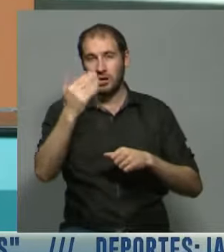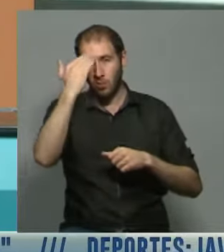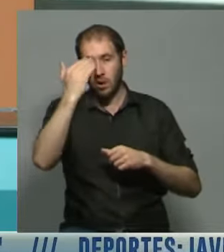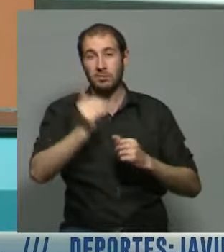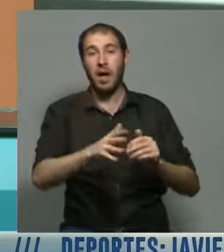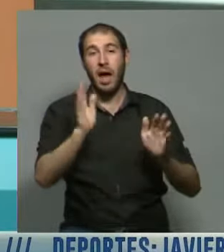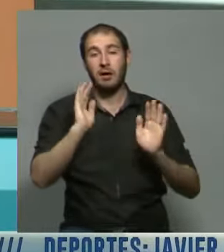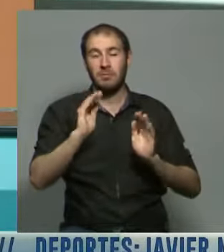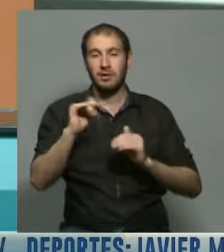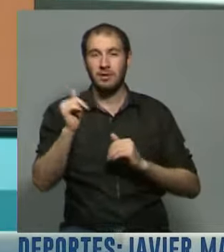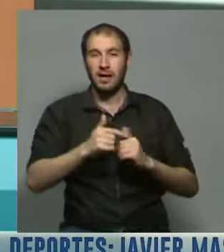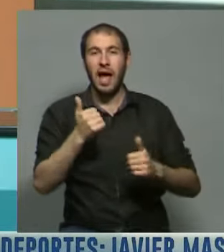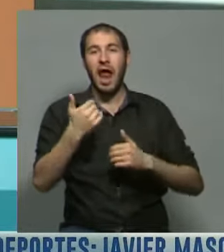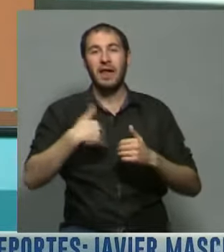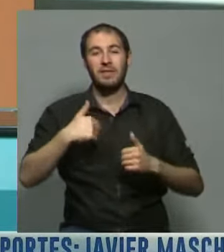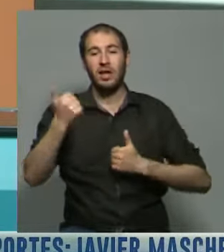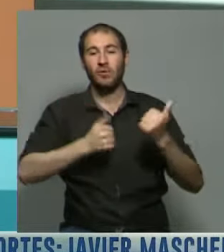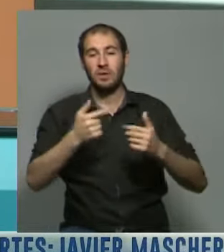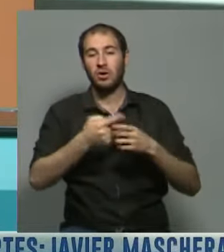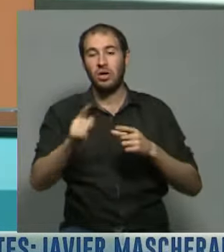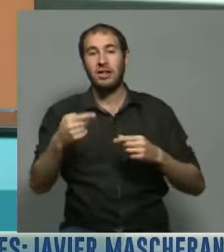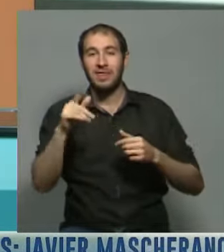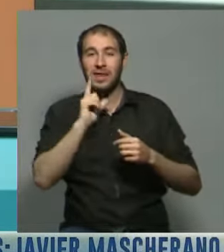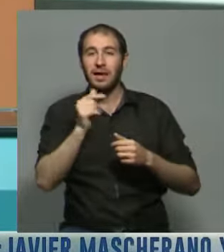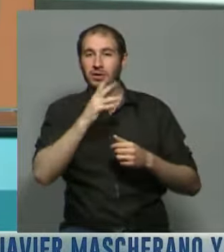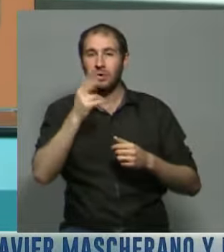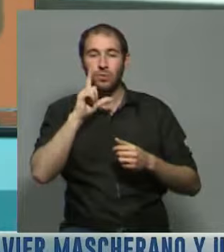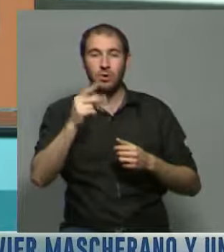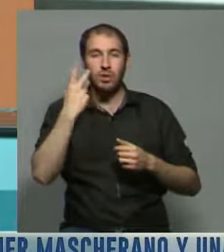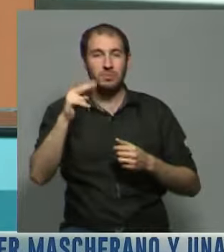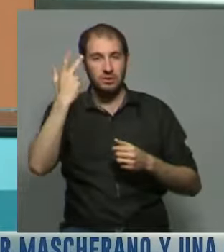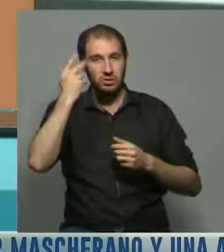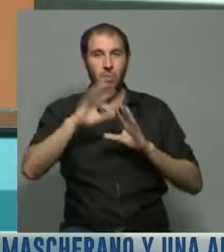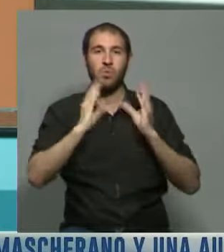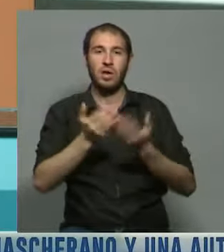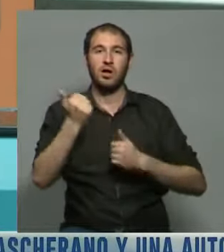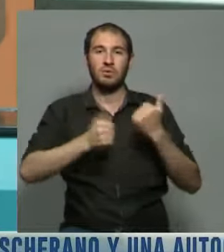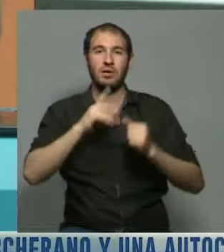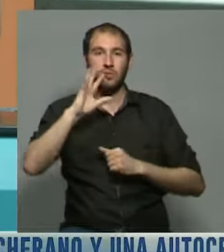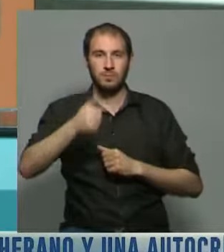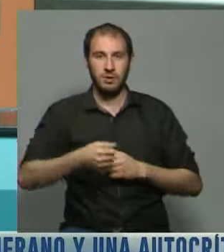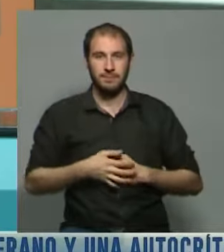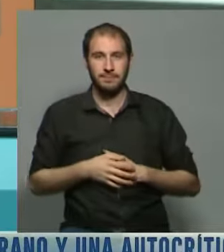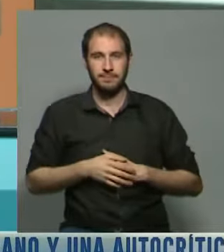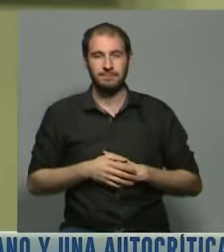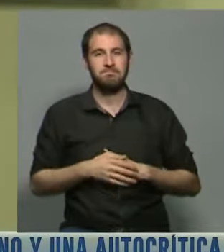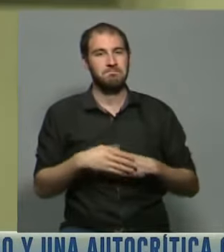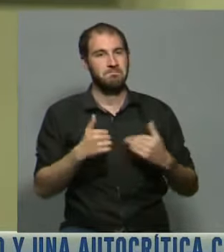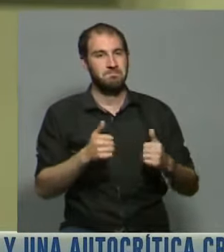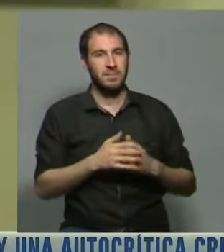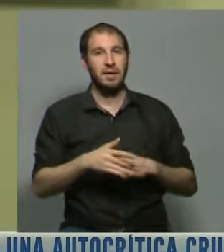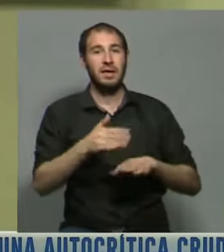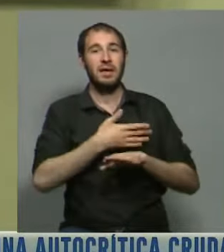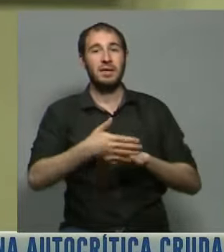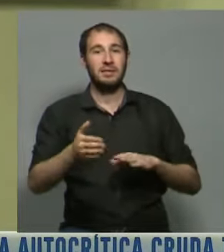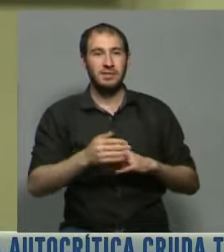posibles escenarios que puede llegar a tener Argentina a partir del 14 de junio del año 2018 con el Mundial que se va a disputar en Rusia. Bien. Y seguimos